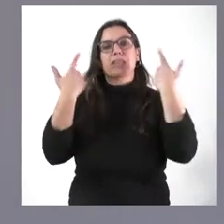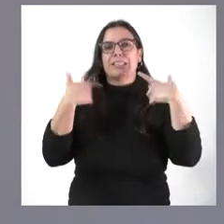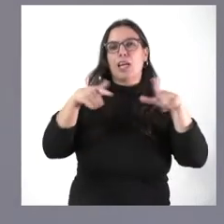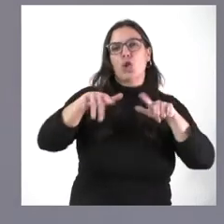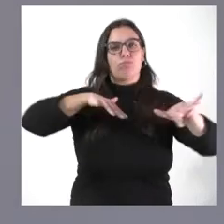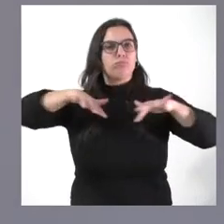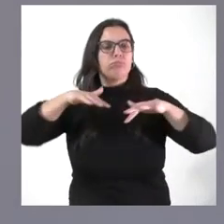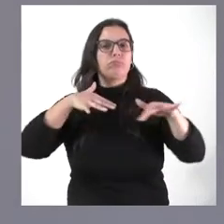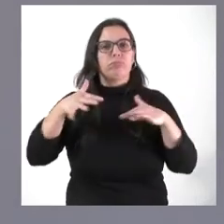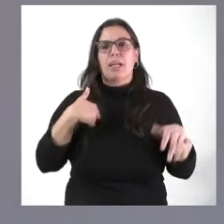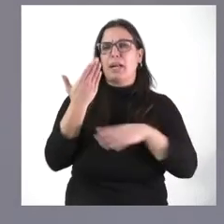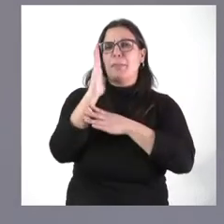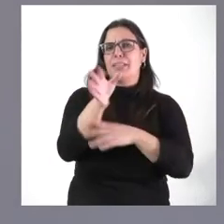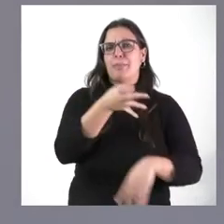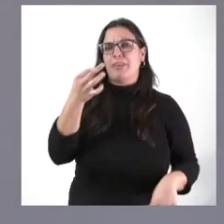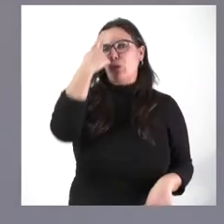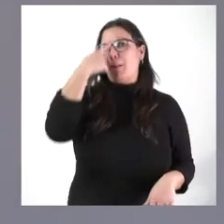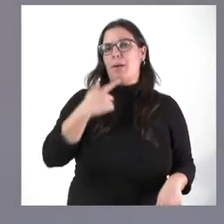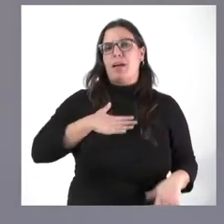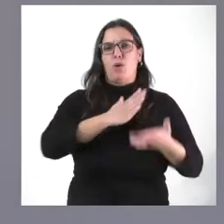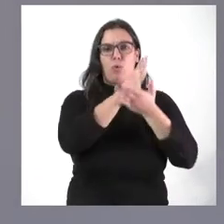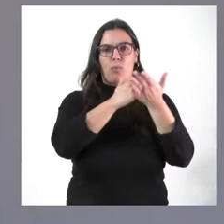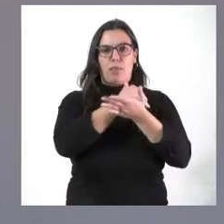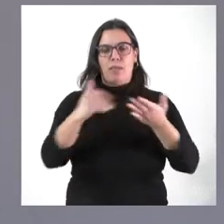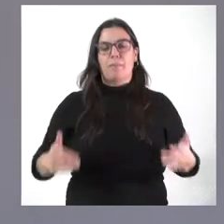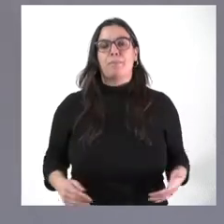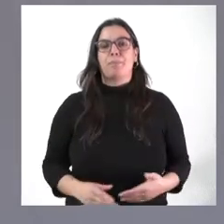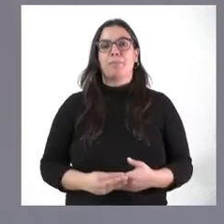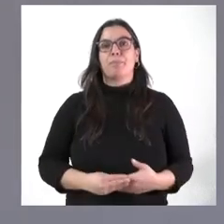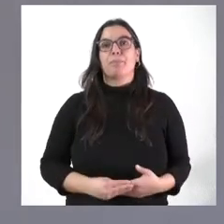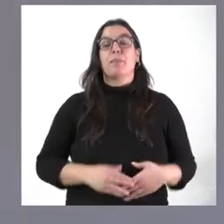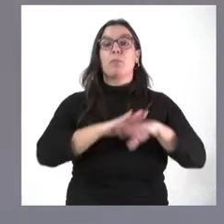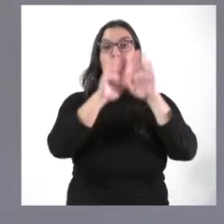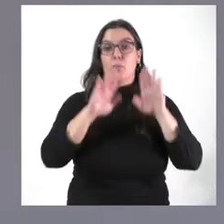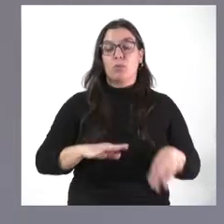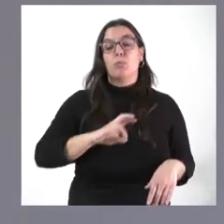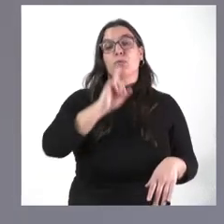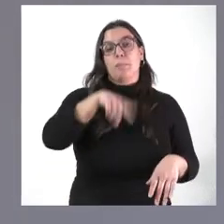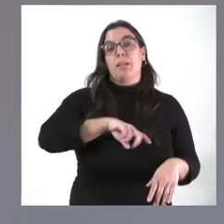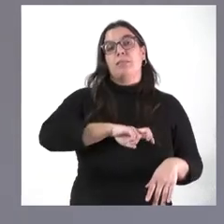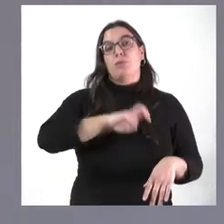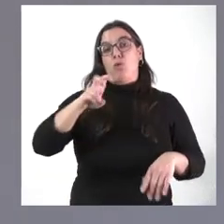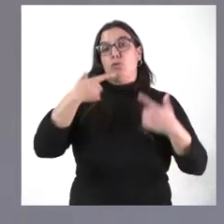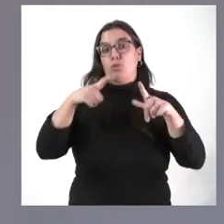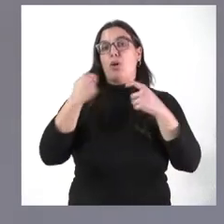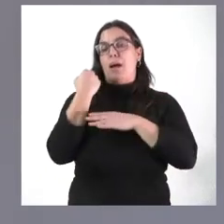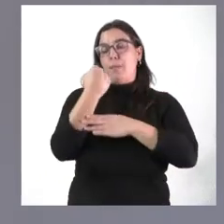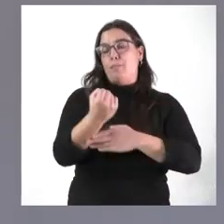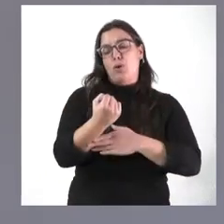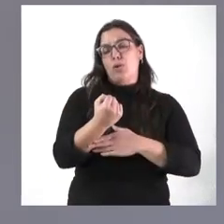y que representa muy bien la imagen de nuestra comunidad Autónoma Y por último y en apoyo a otro sector que también es claramente